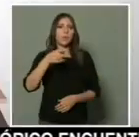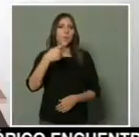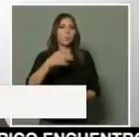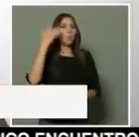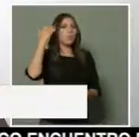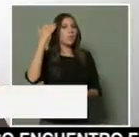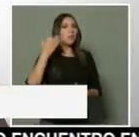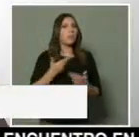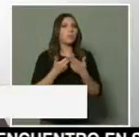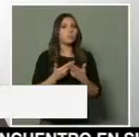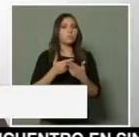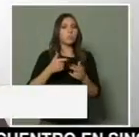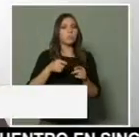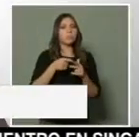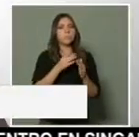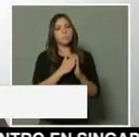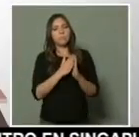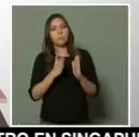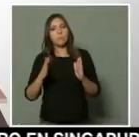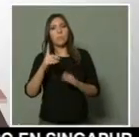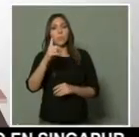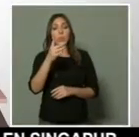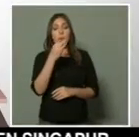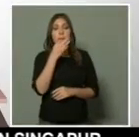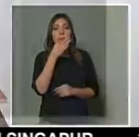existen. Héctor Mendoza, 21 Noticias.